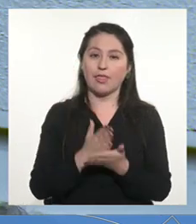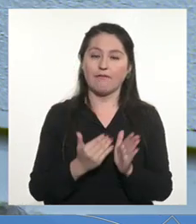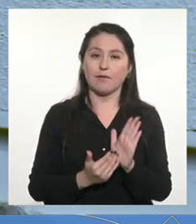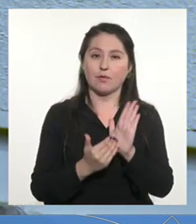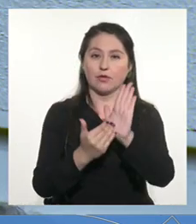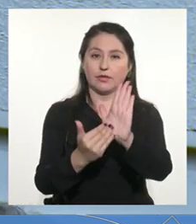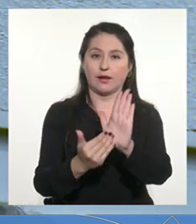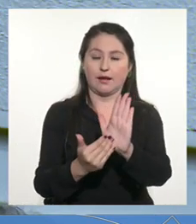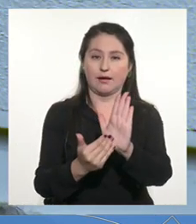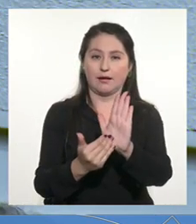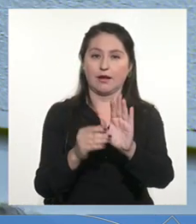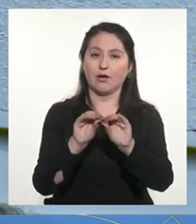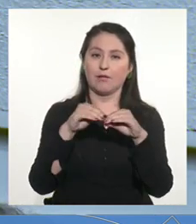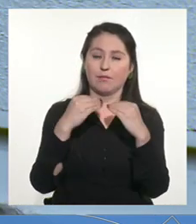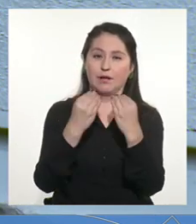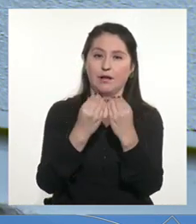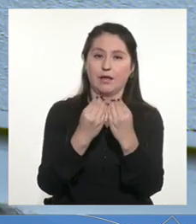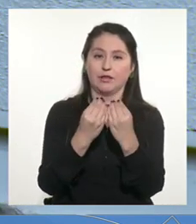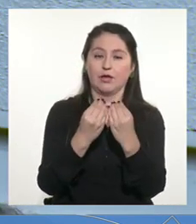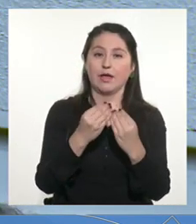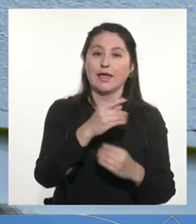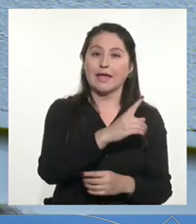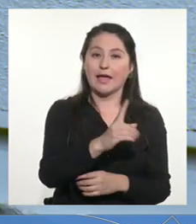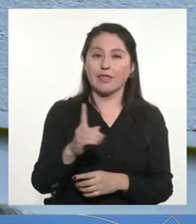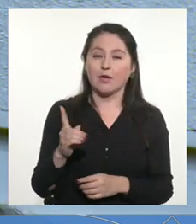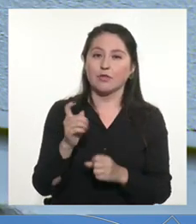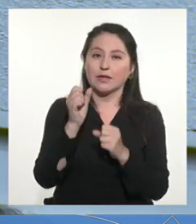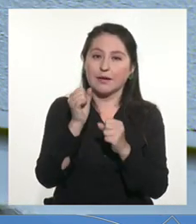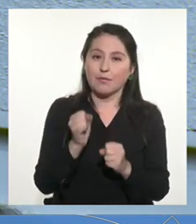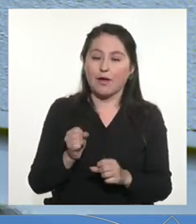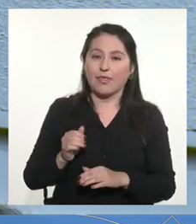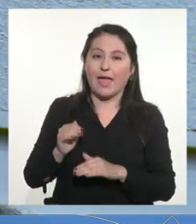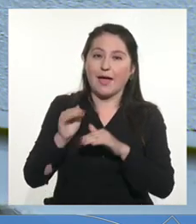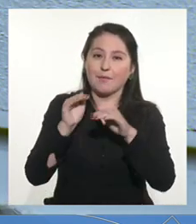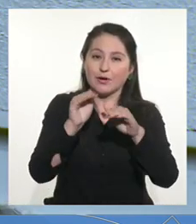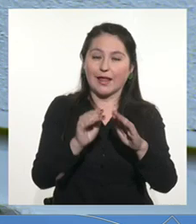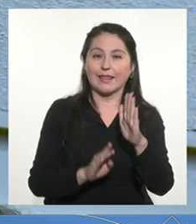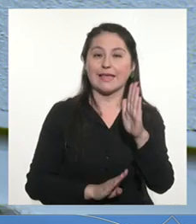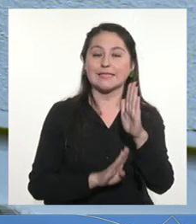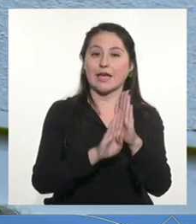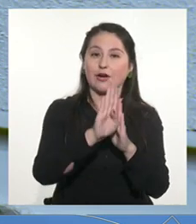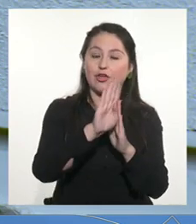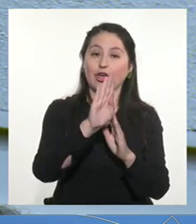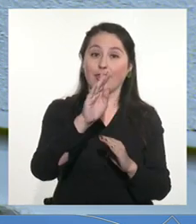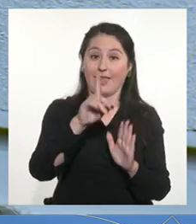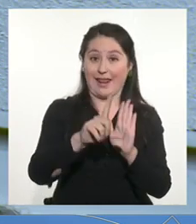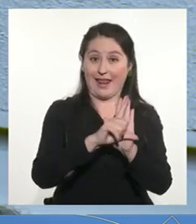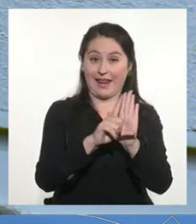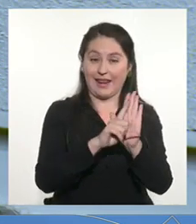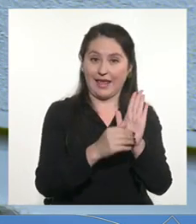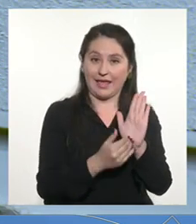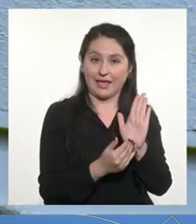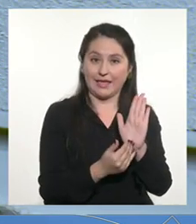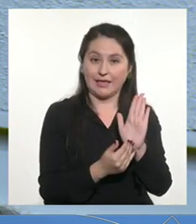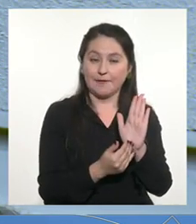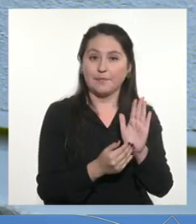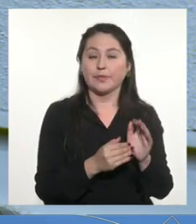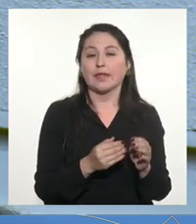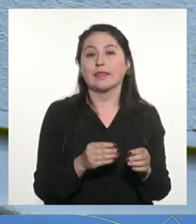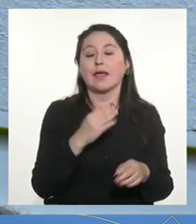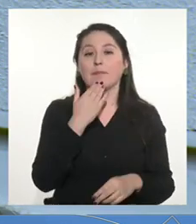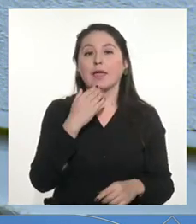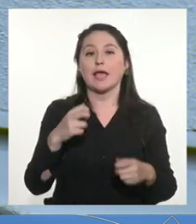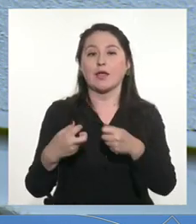y aquellos que han sido capaces de aportar en el desarrollo de la ley incluso en la discusión que es parte de la historia